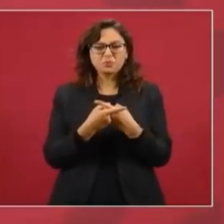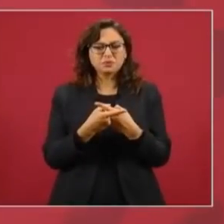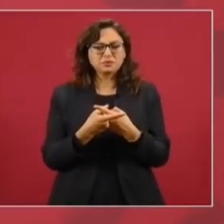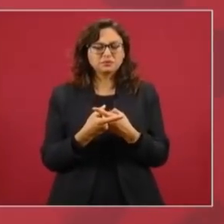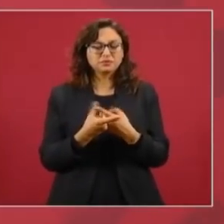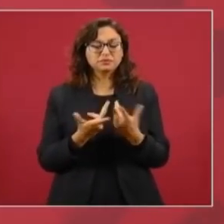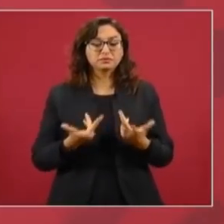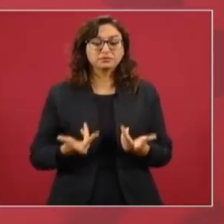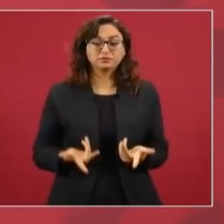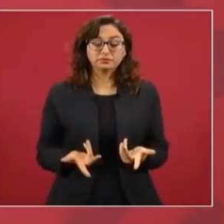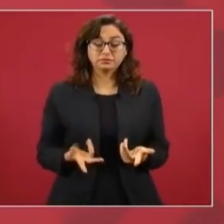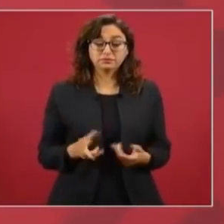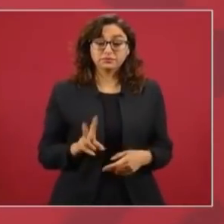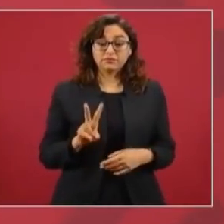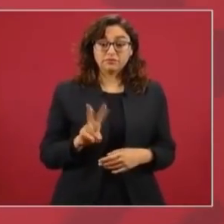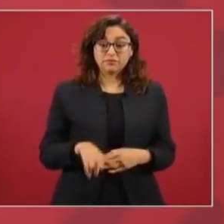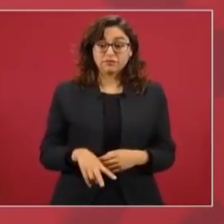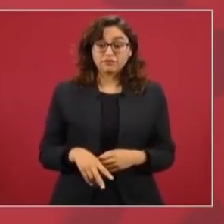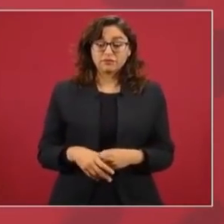es